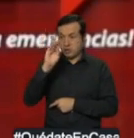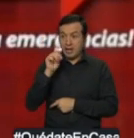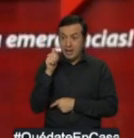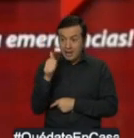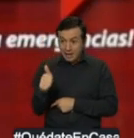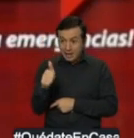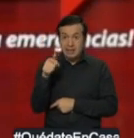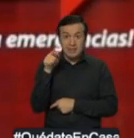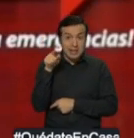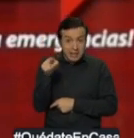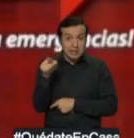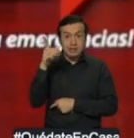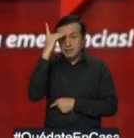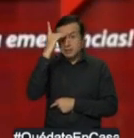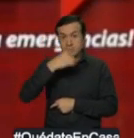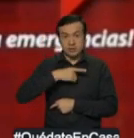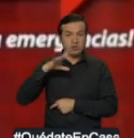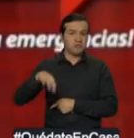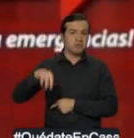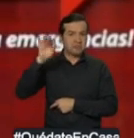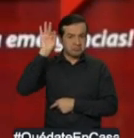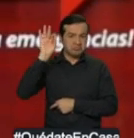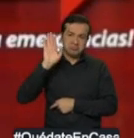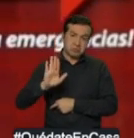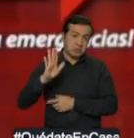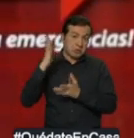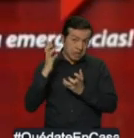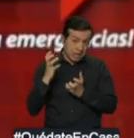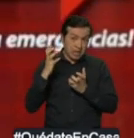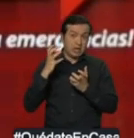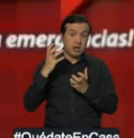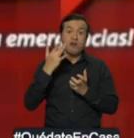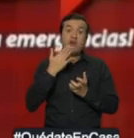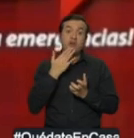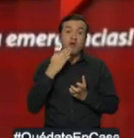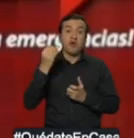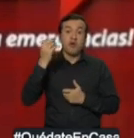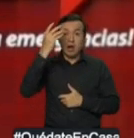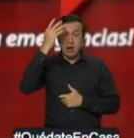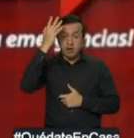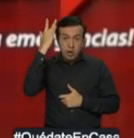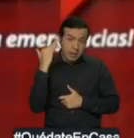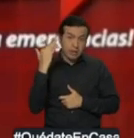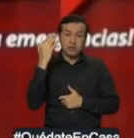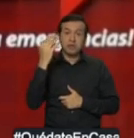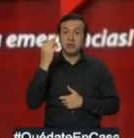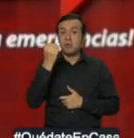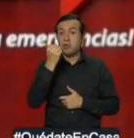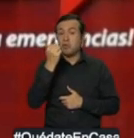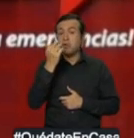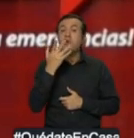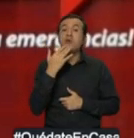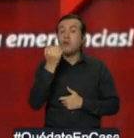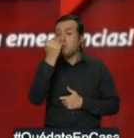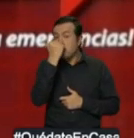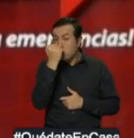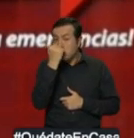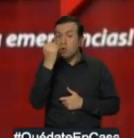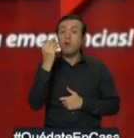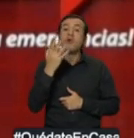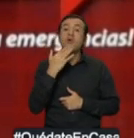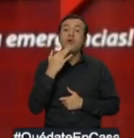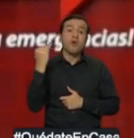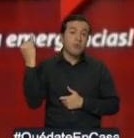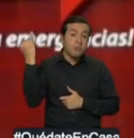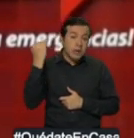escoger si es que el grado para retomar las actividades productivas y económicas es el que está diseñado para el rojo el